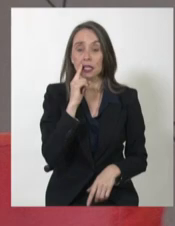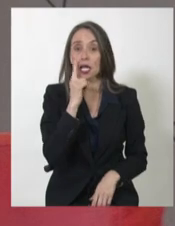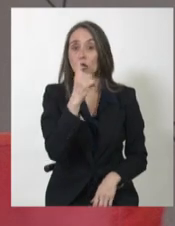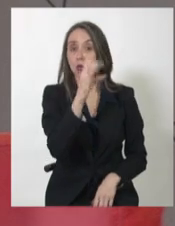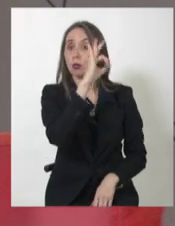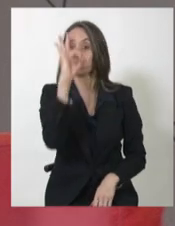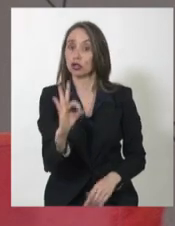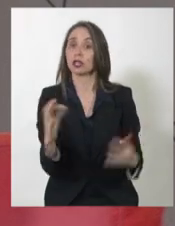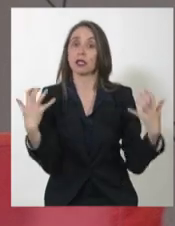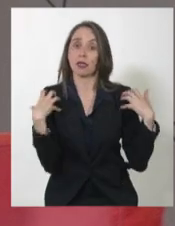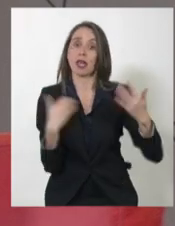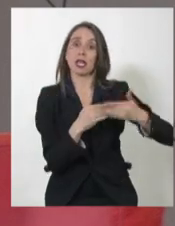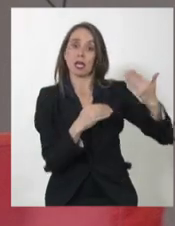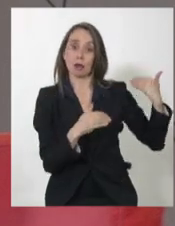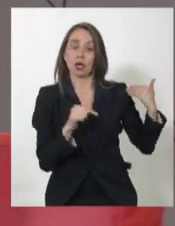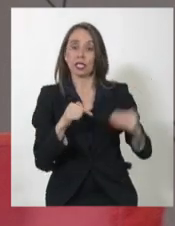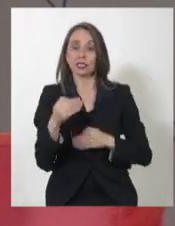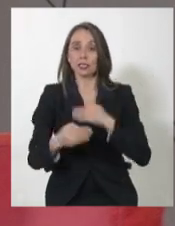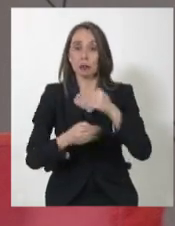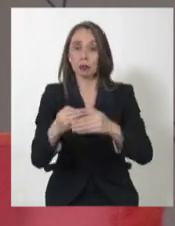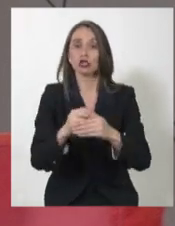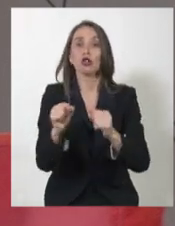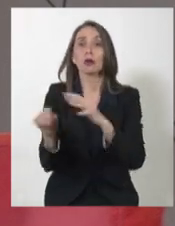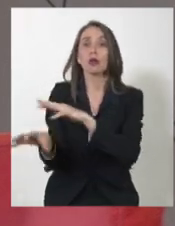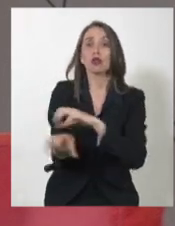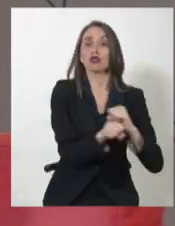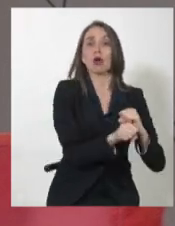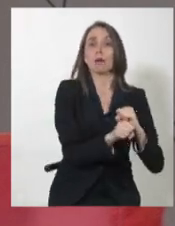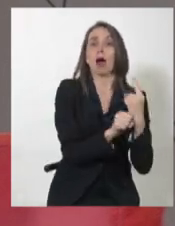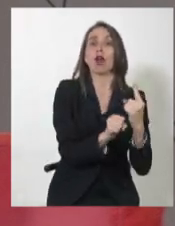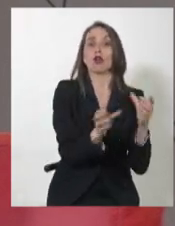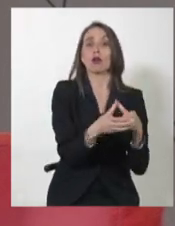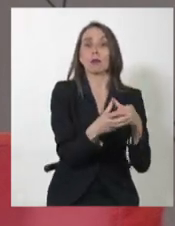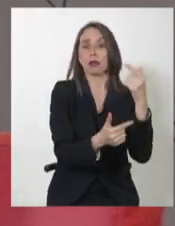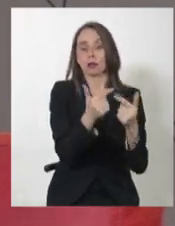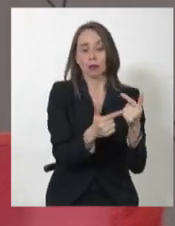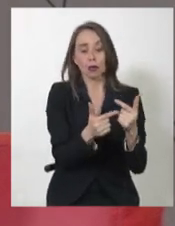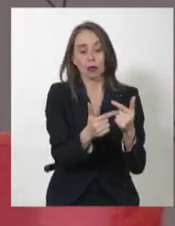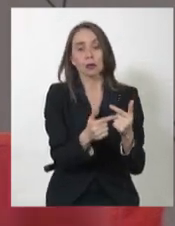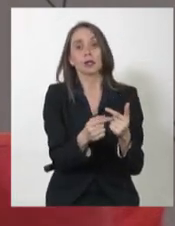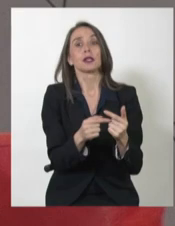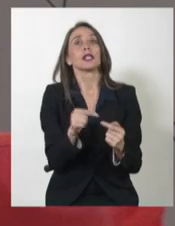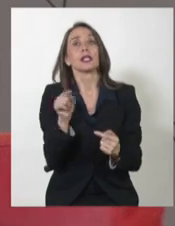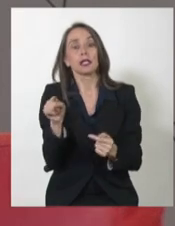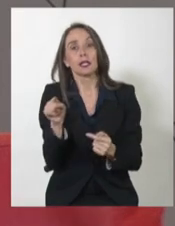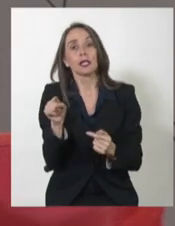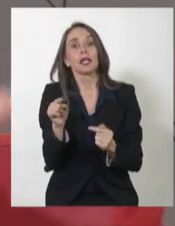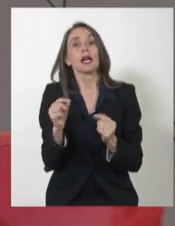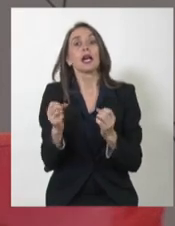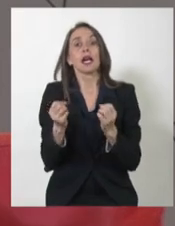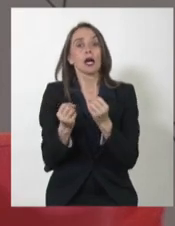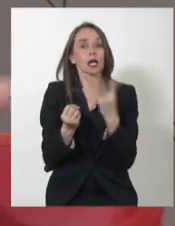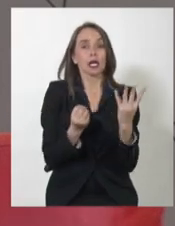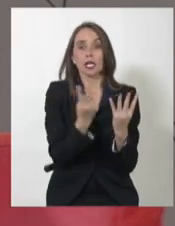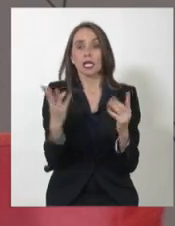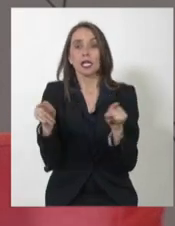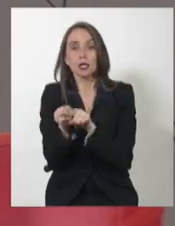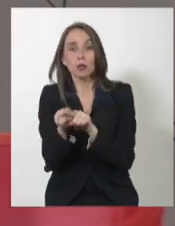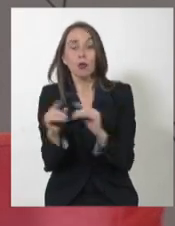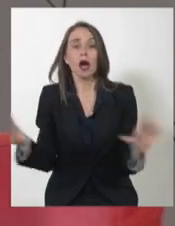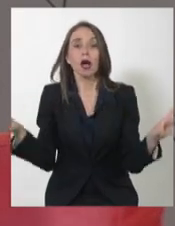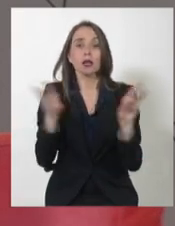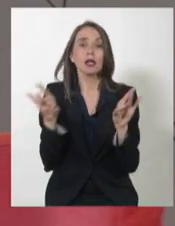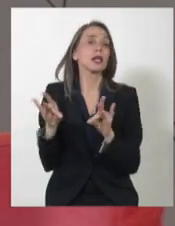Entonces, este proceso no puede ser monopolizado por los partidos políticos. Por lo tanto, esas intuiciones que tienen que ver con la paridad, pueblos originarios,